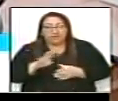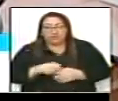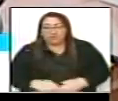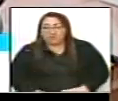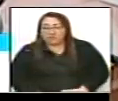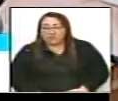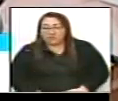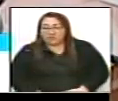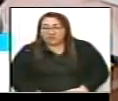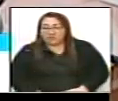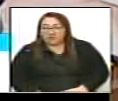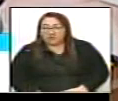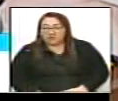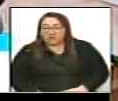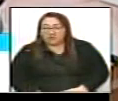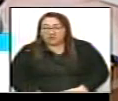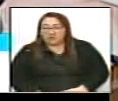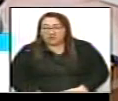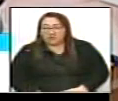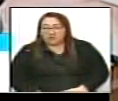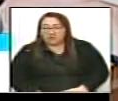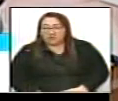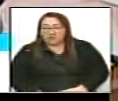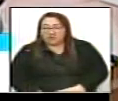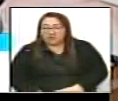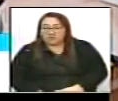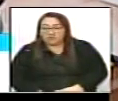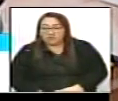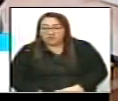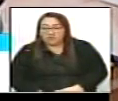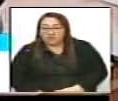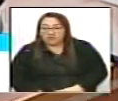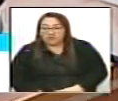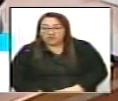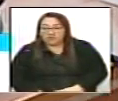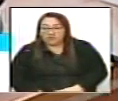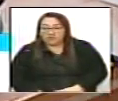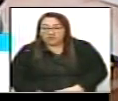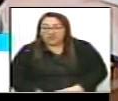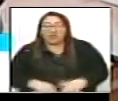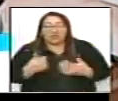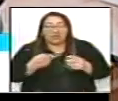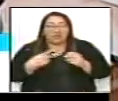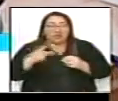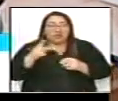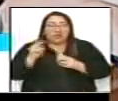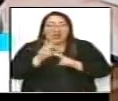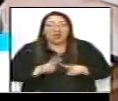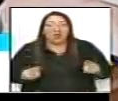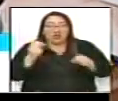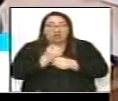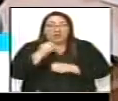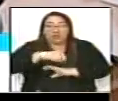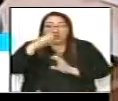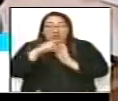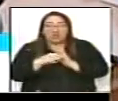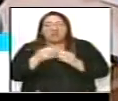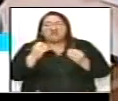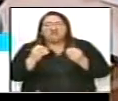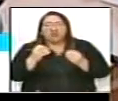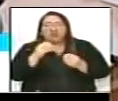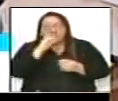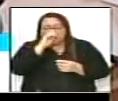un 29% adicional, como 150 millones de dólares, que se ha incrementado el valor de la obra gracias,